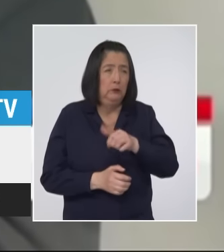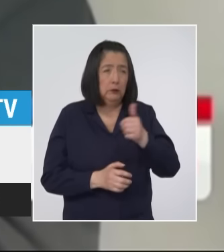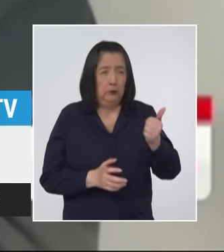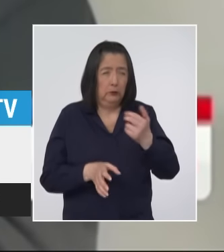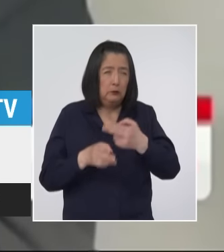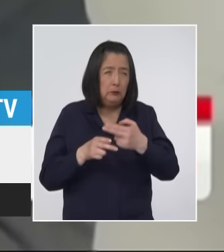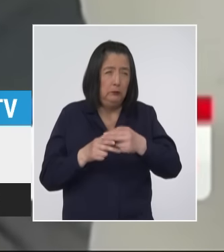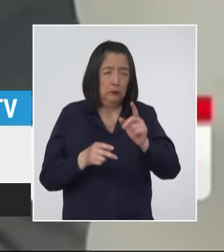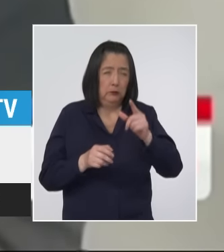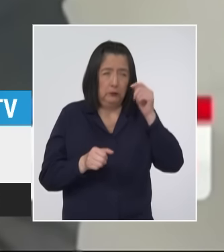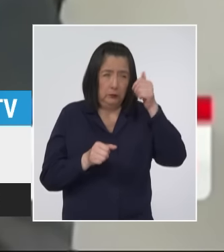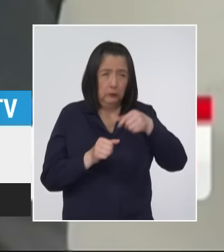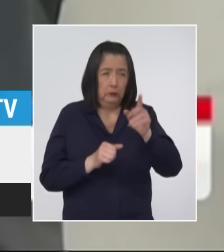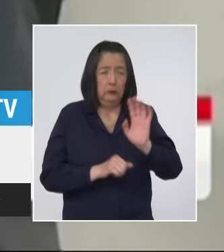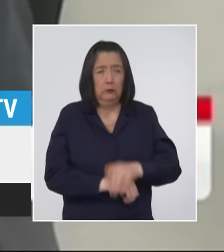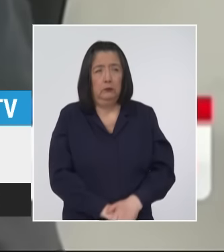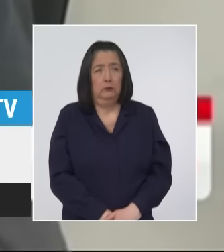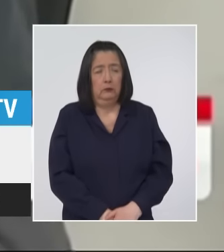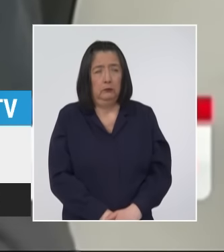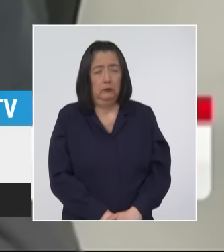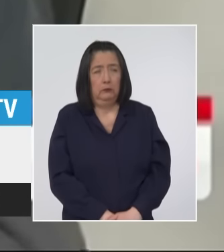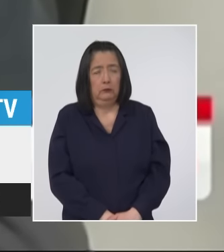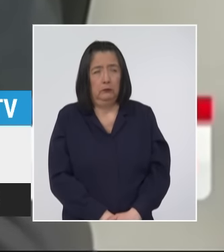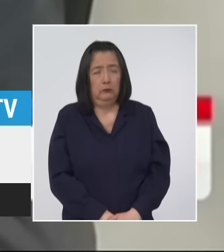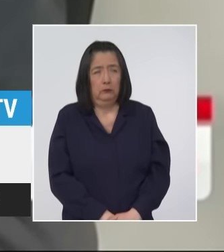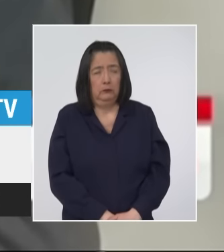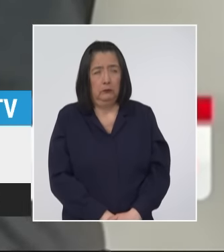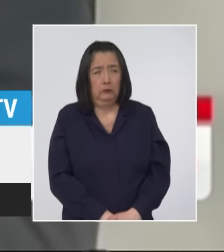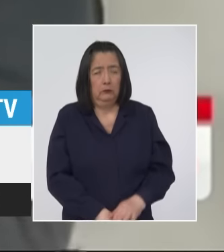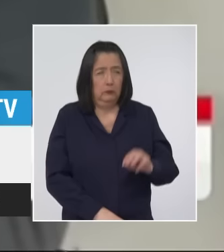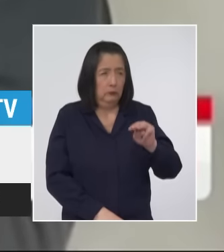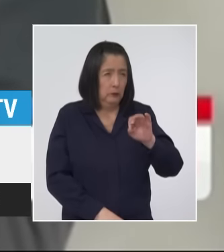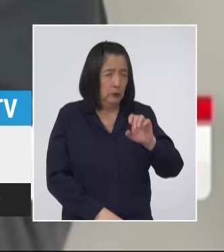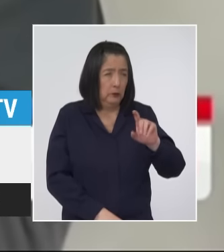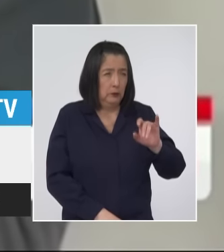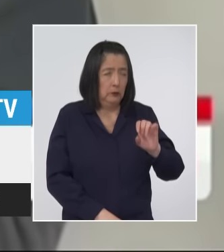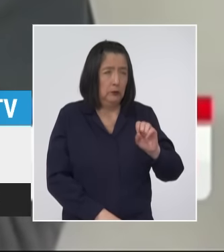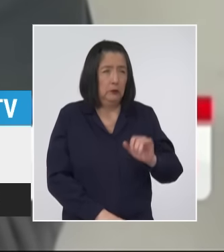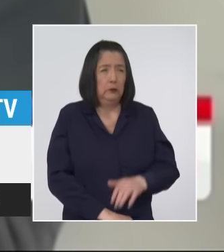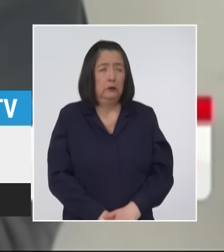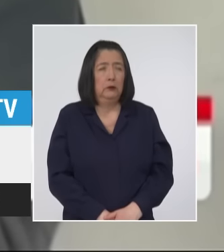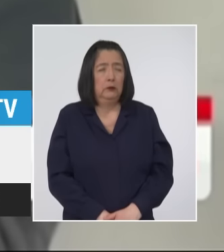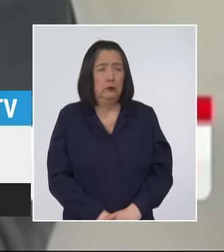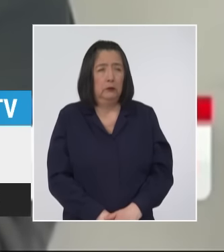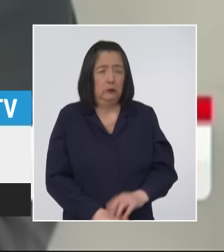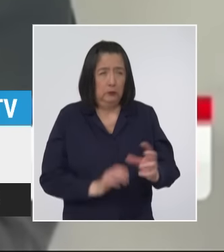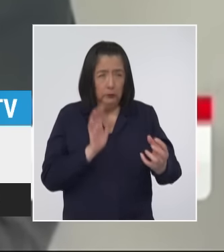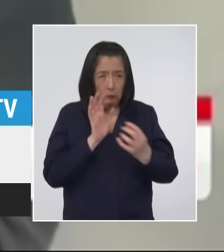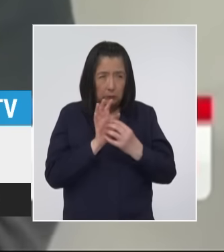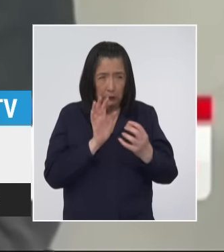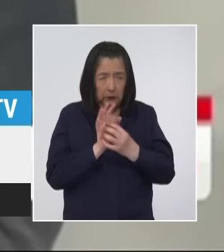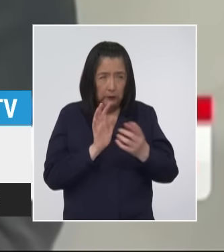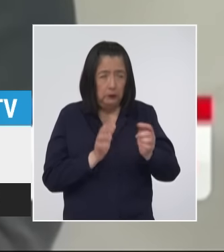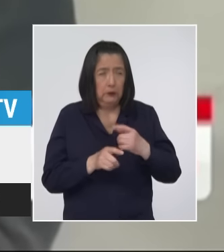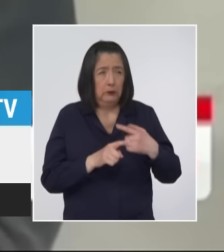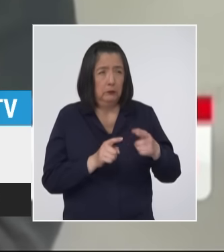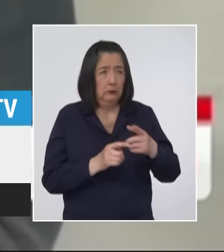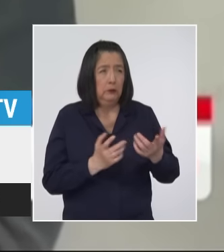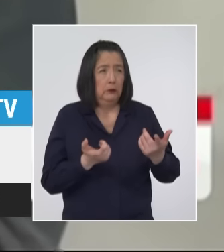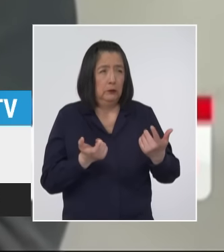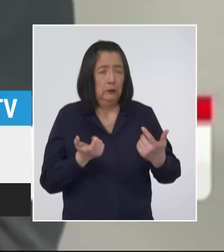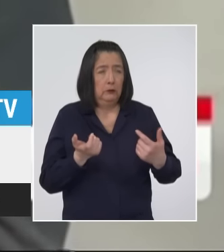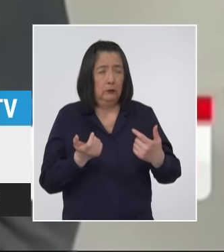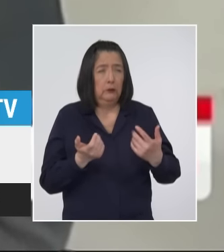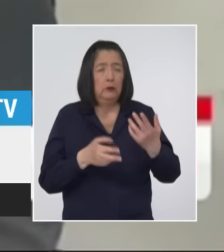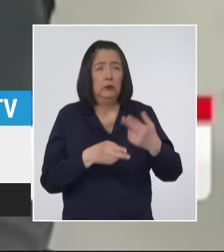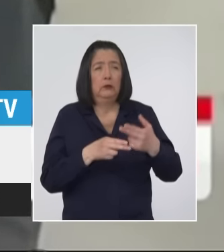razón social que no me acuerdo, pero ahí está para Molisalud, ¿sí? ¿Tiene usted? Esa es su marca, esa es su nombre. La marca, pero la... Comercial, nombre comercial. Sí,